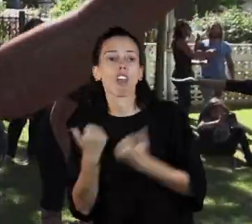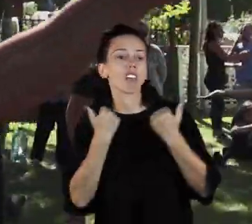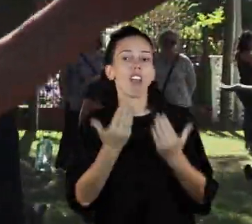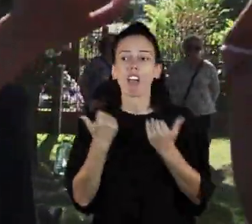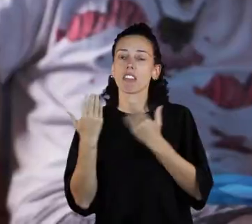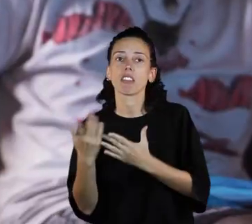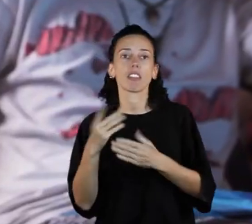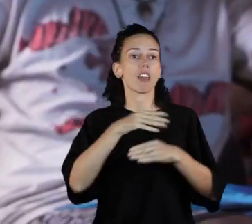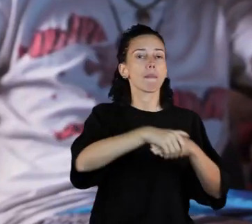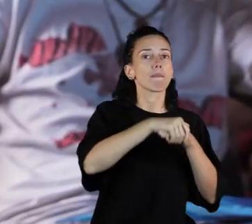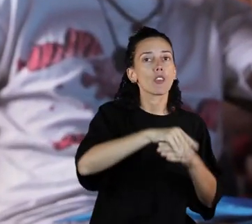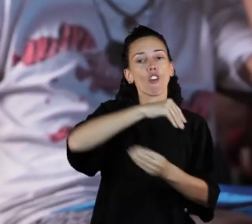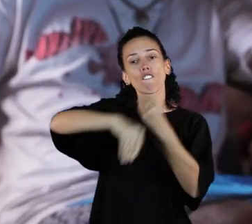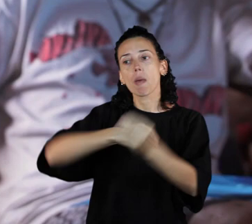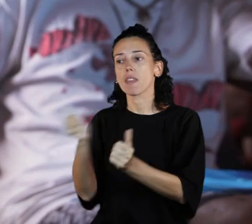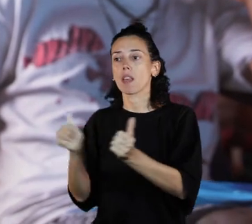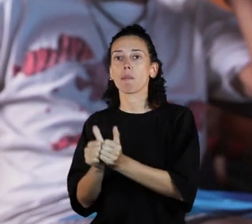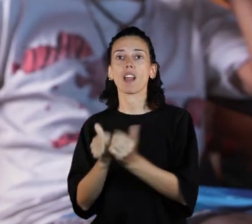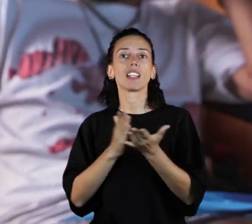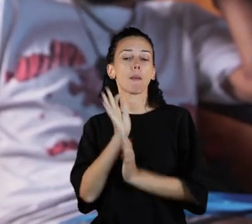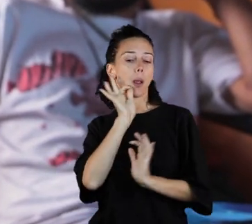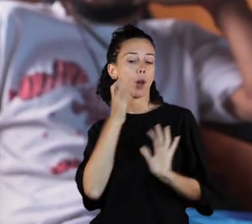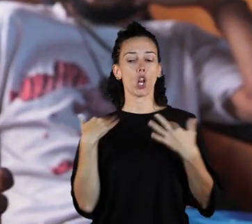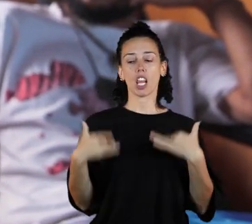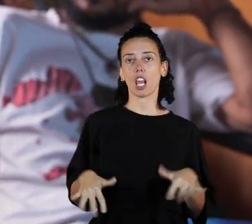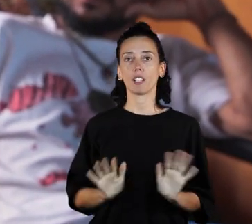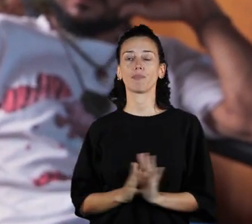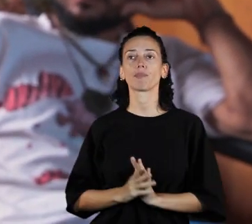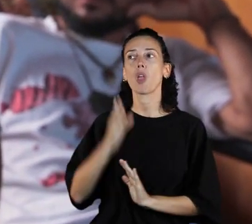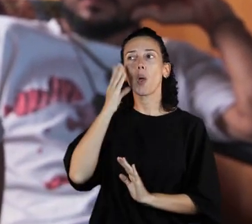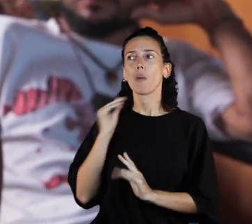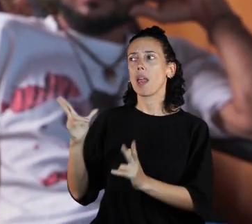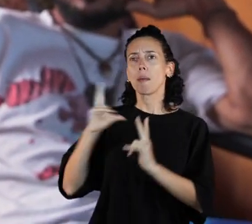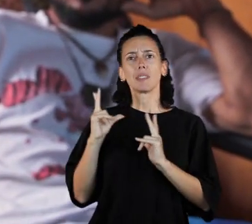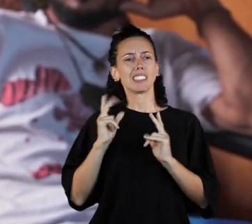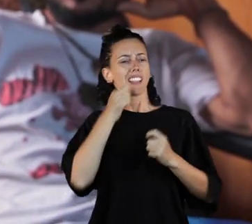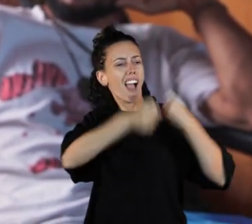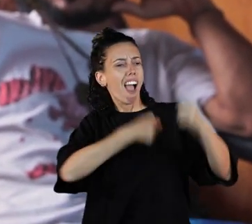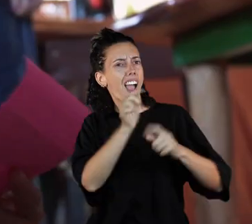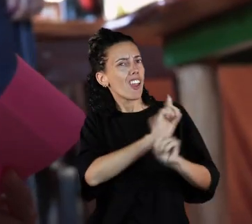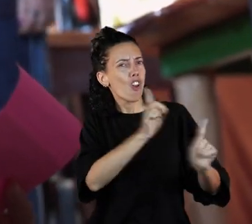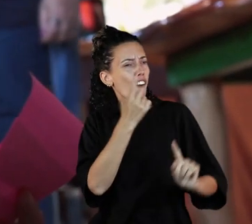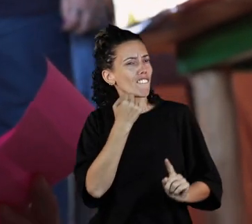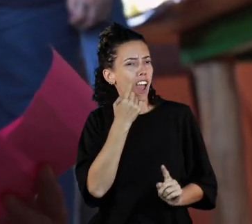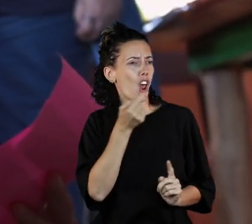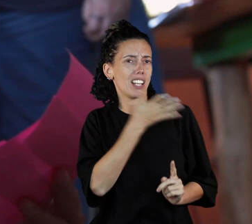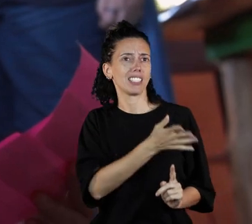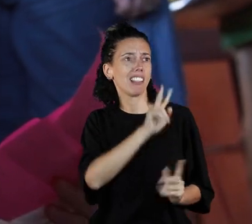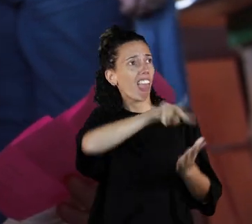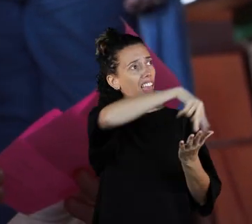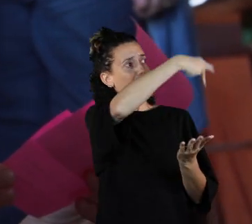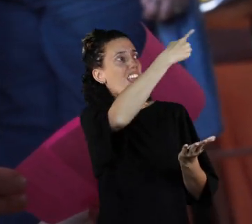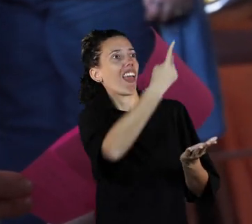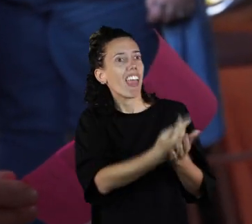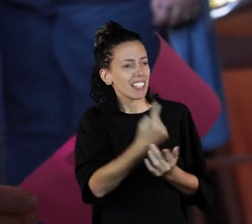pareja, y siempre estar linda y atractiva. Mi abuela me decía que no jugara de mano, que eran cosas de varón. Que no me diera